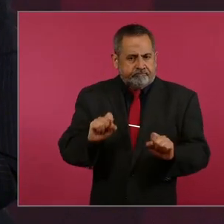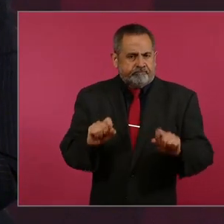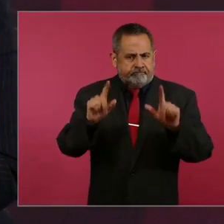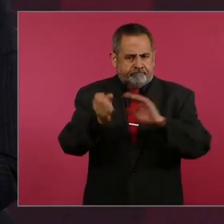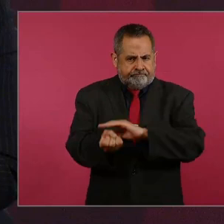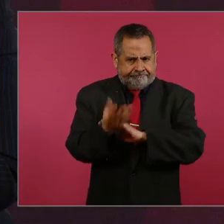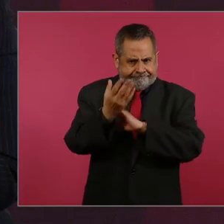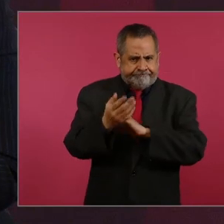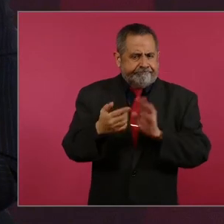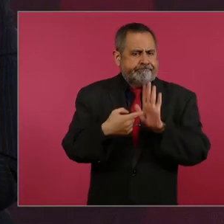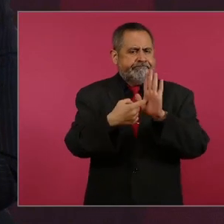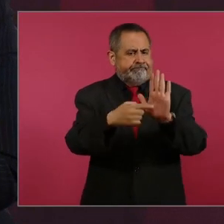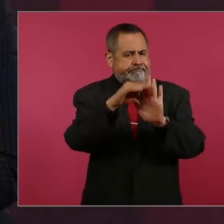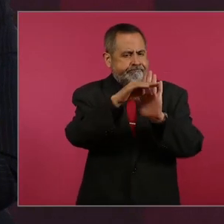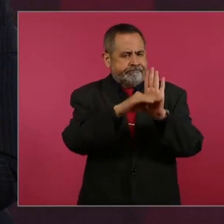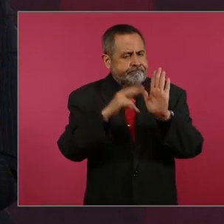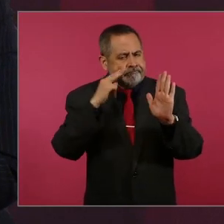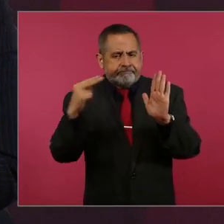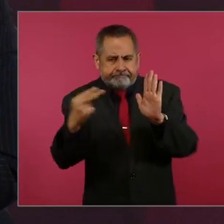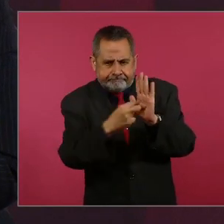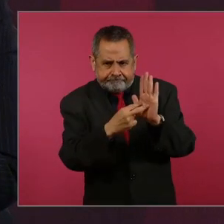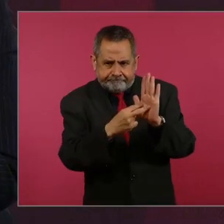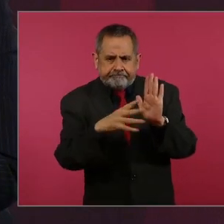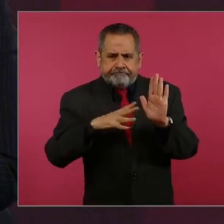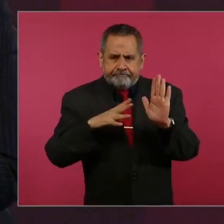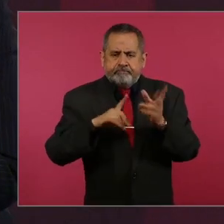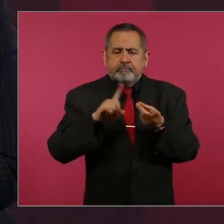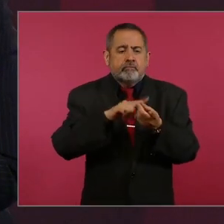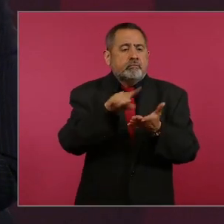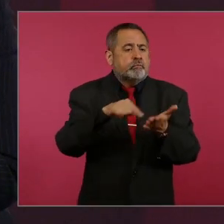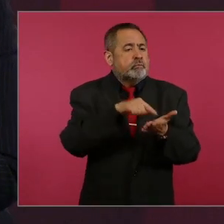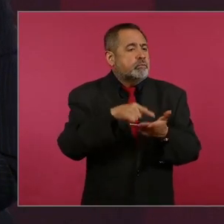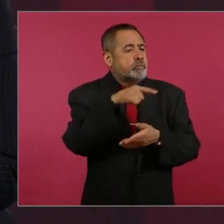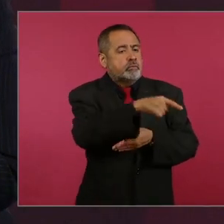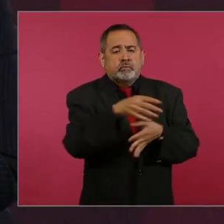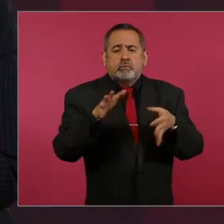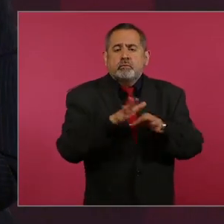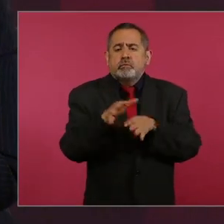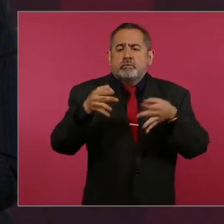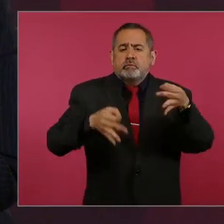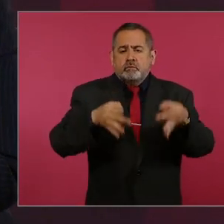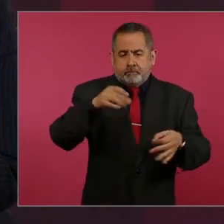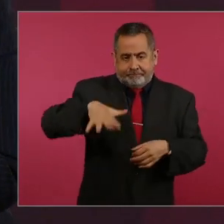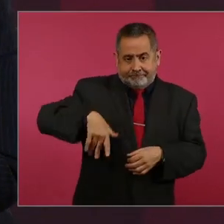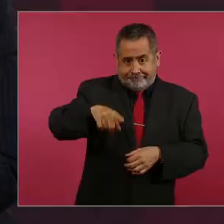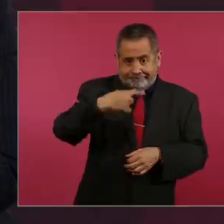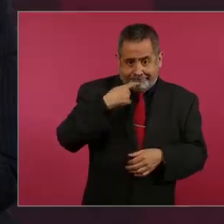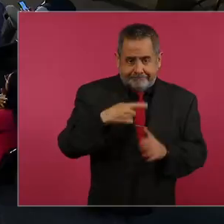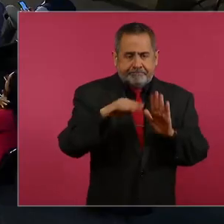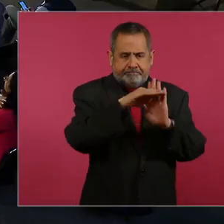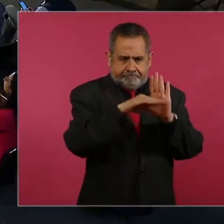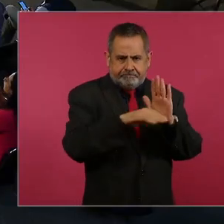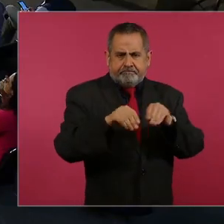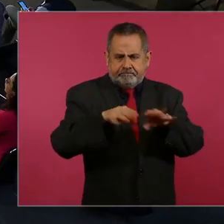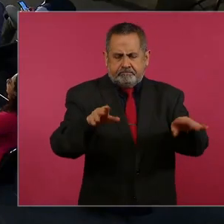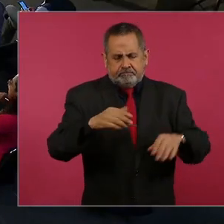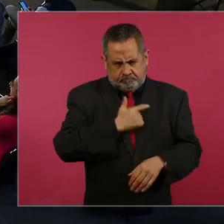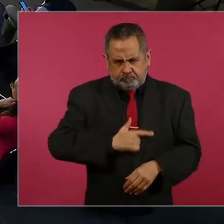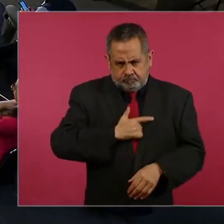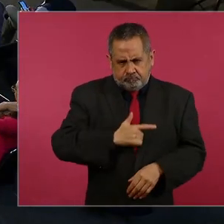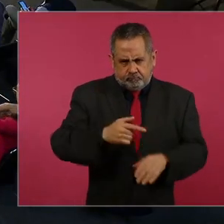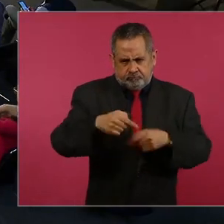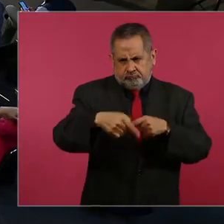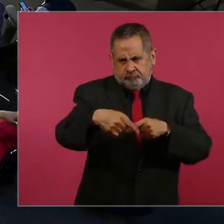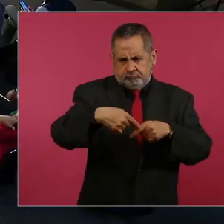tribunales colegiados en los que se encuentran ubicados los asuntos a los que ustedes se han referido. Con mucho gusto.